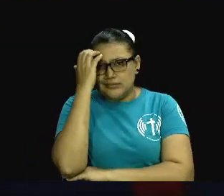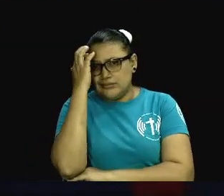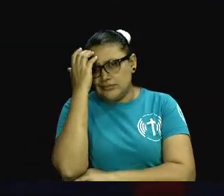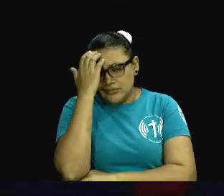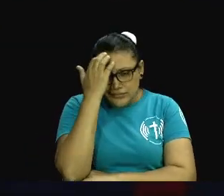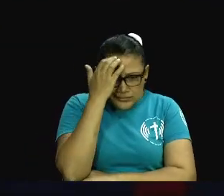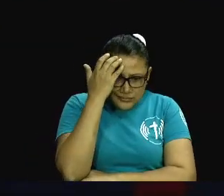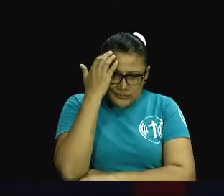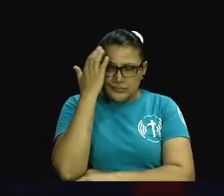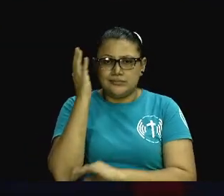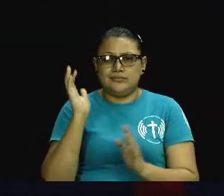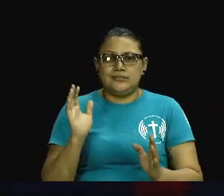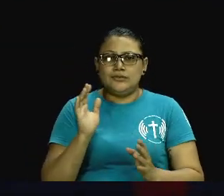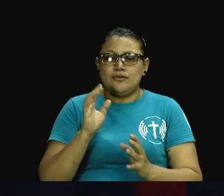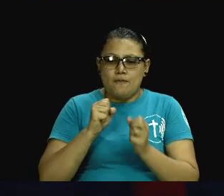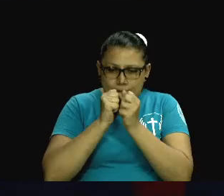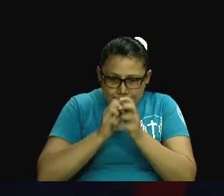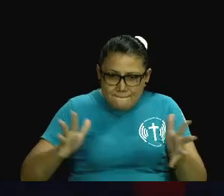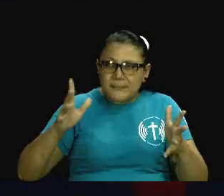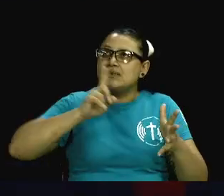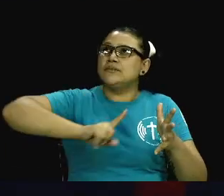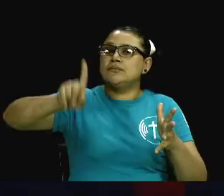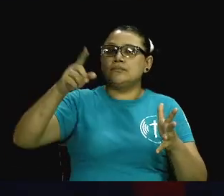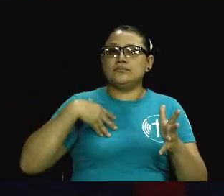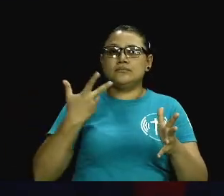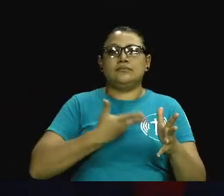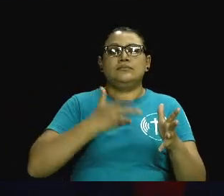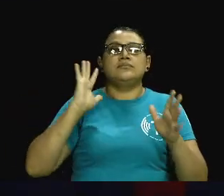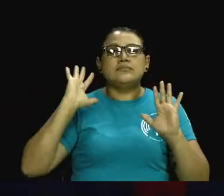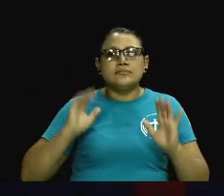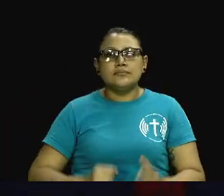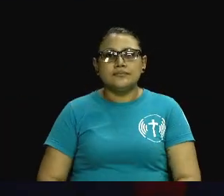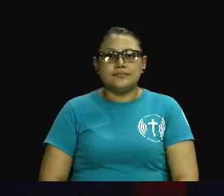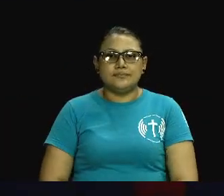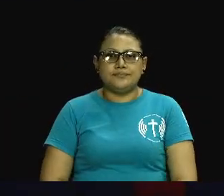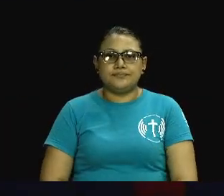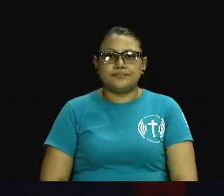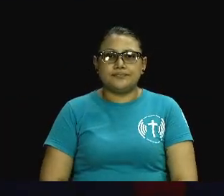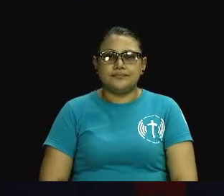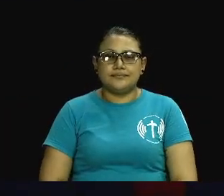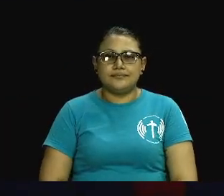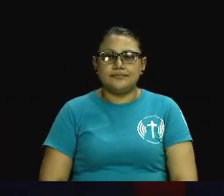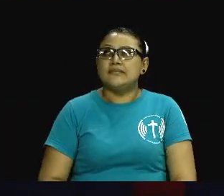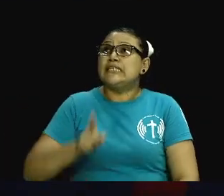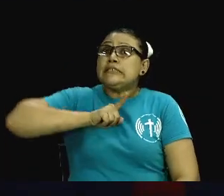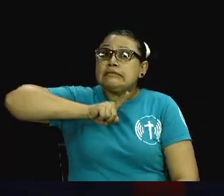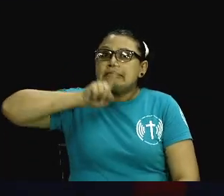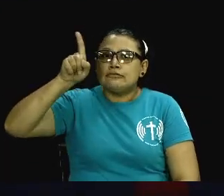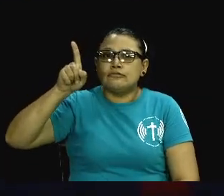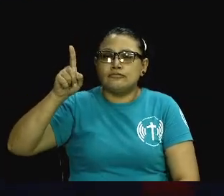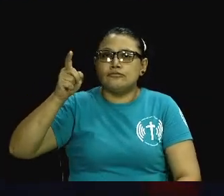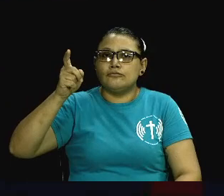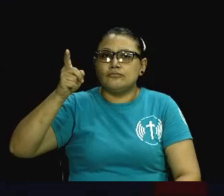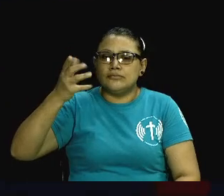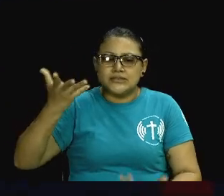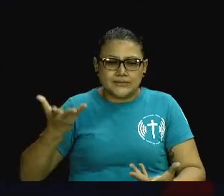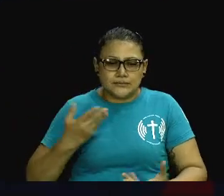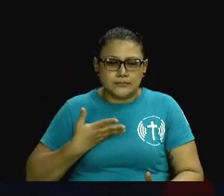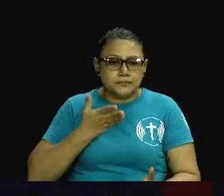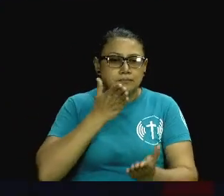cuando no hay dios más grande que el nuestro cuando no hay dios que te va a ser descender